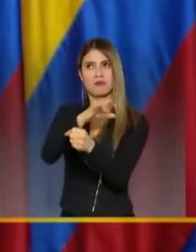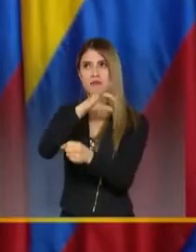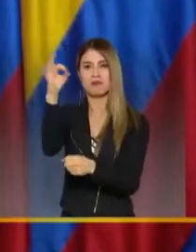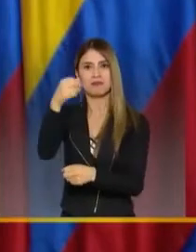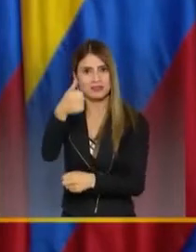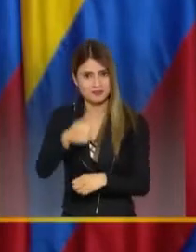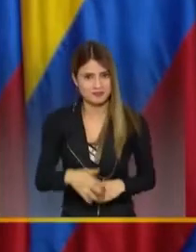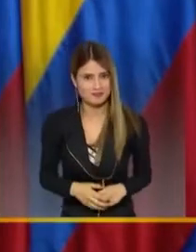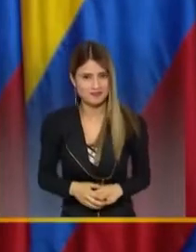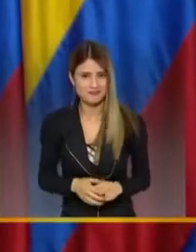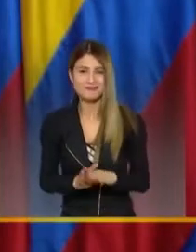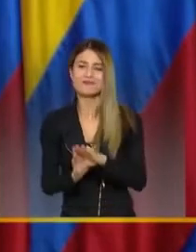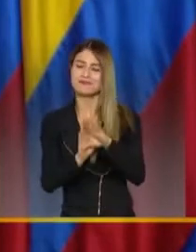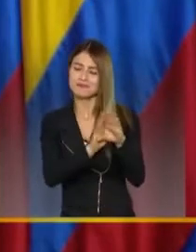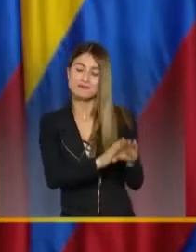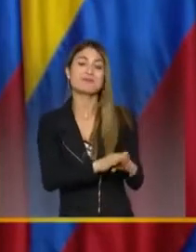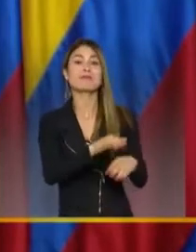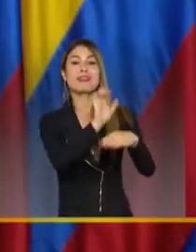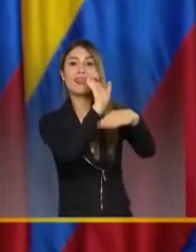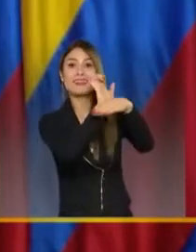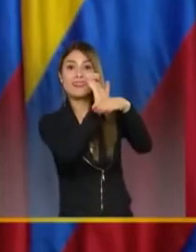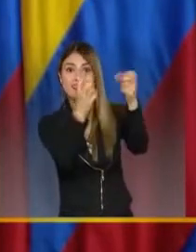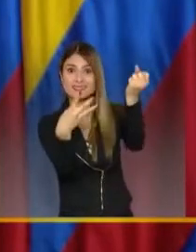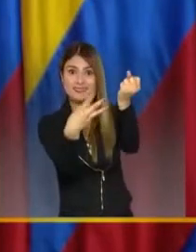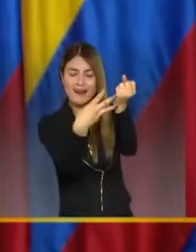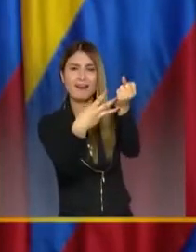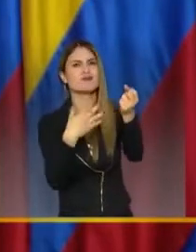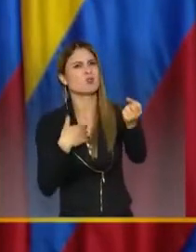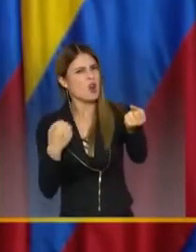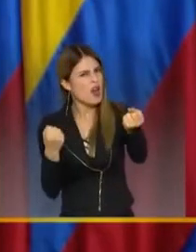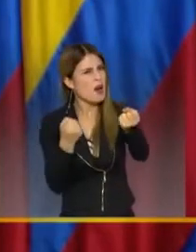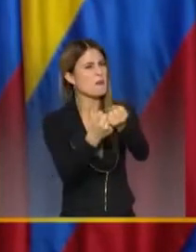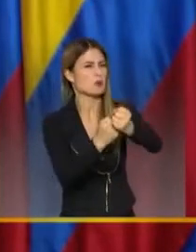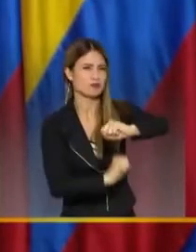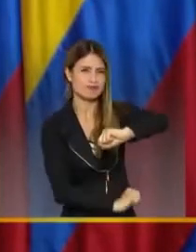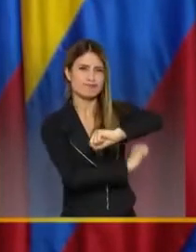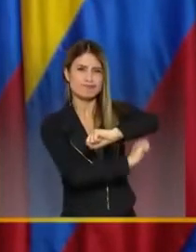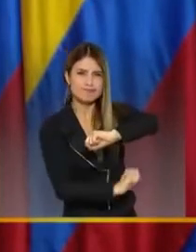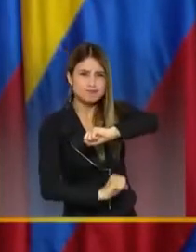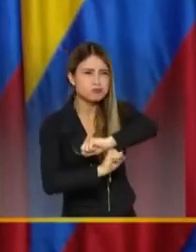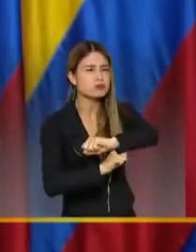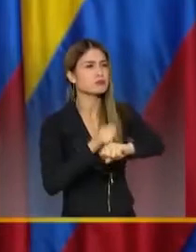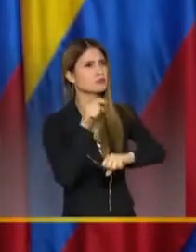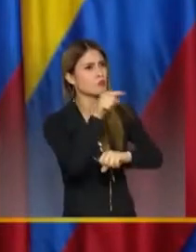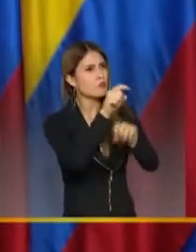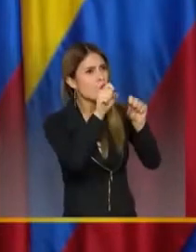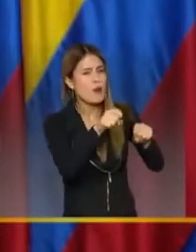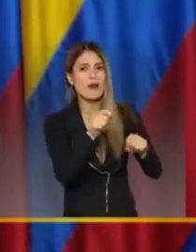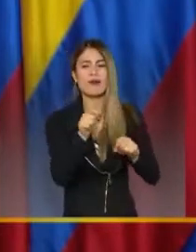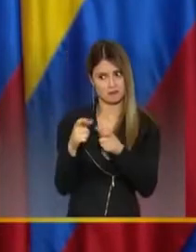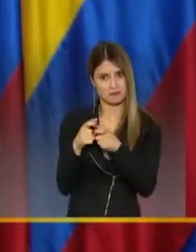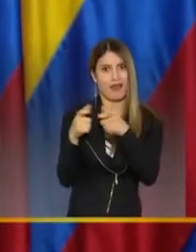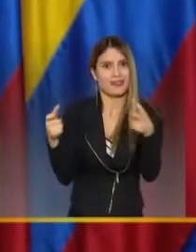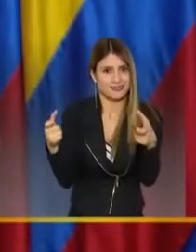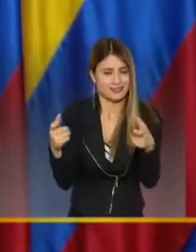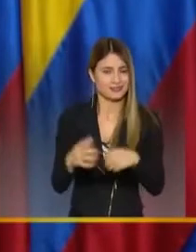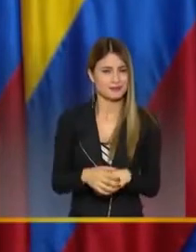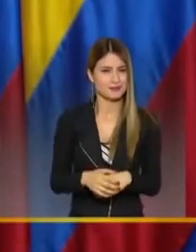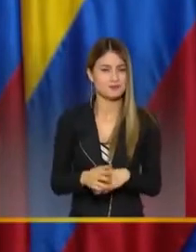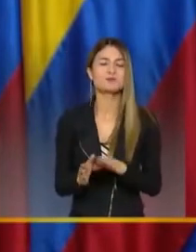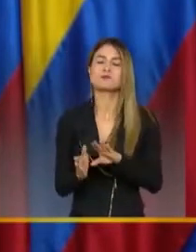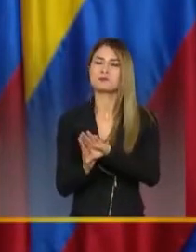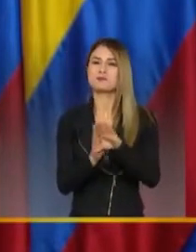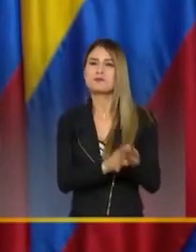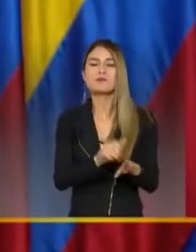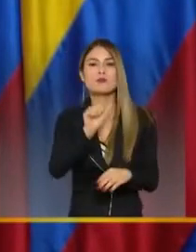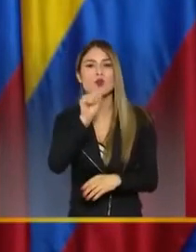Fortalecimos de manera decidida al SENA para que pudiera formar a más colombianos. Revisamos